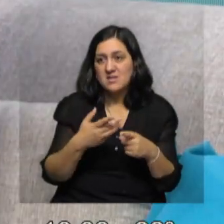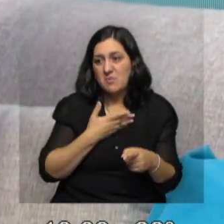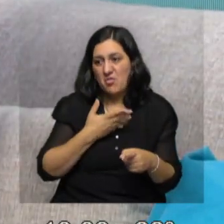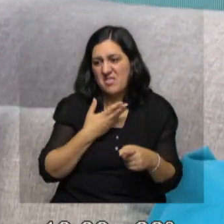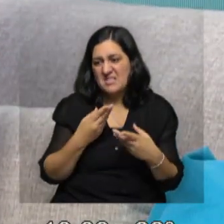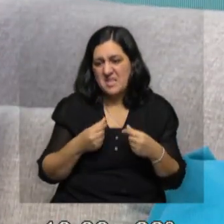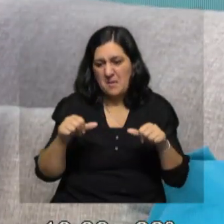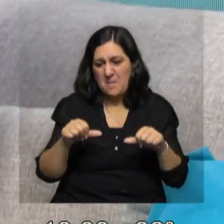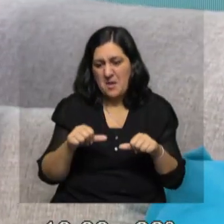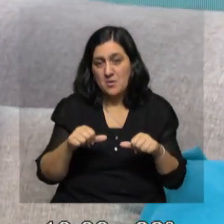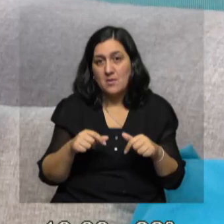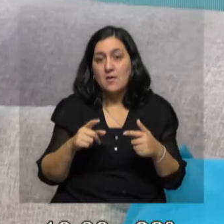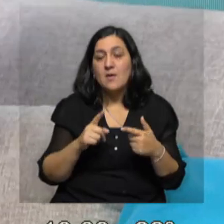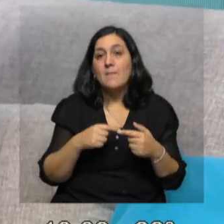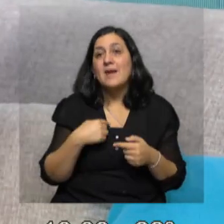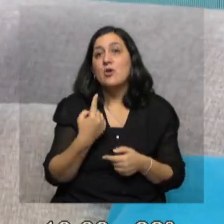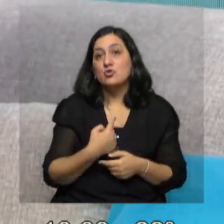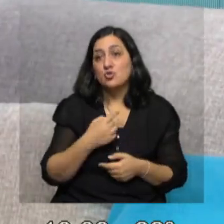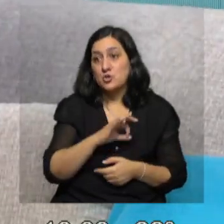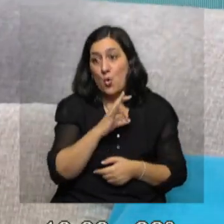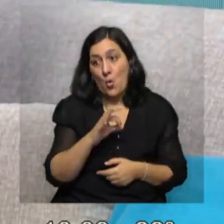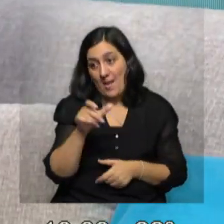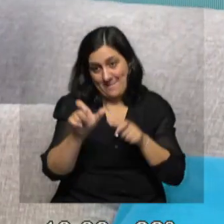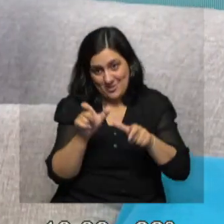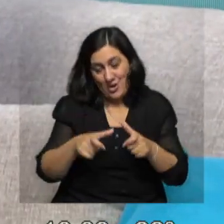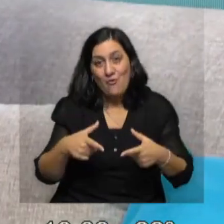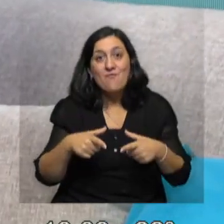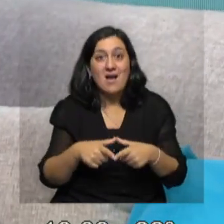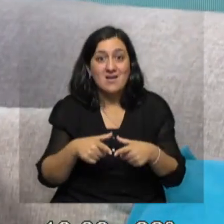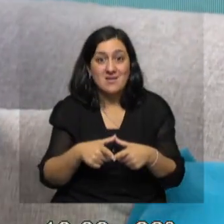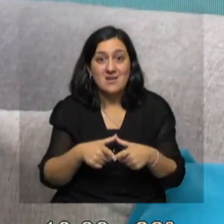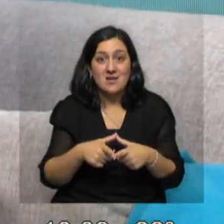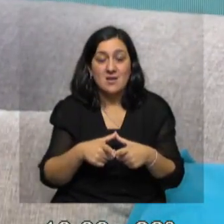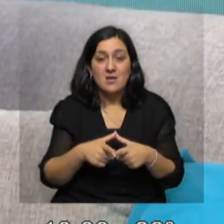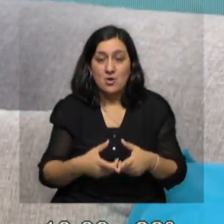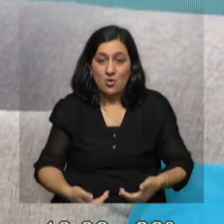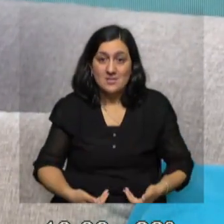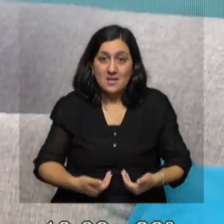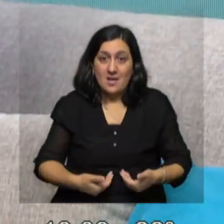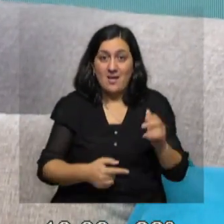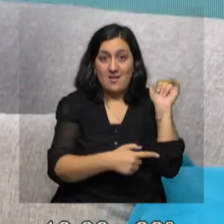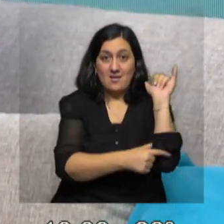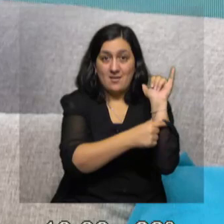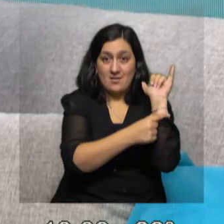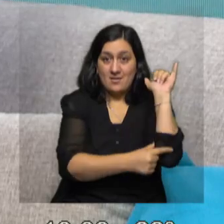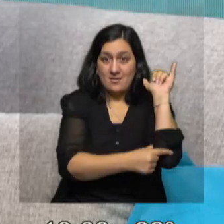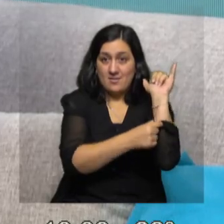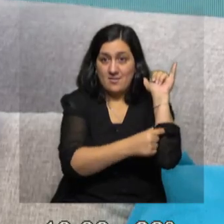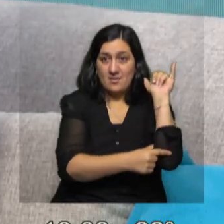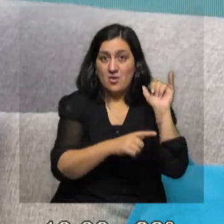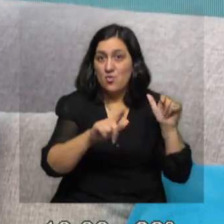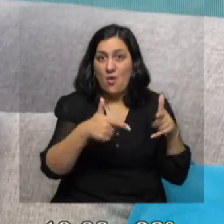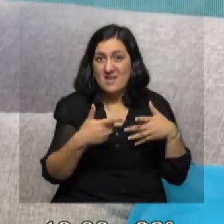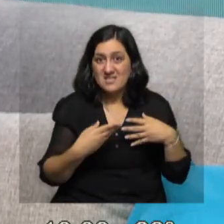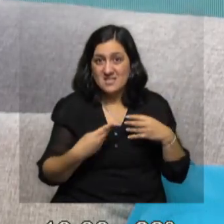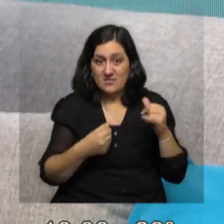Para nosotras, que o para las personas con vagina, lo que es la cavidad vaginal no tiene sensibilidad,